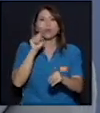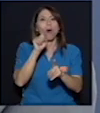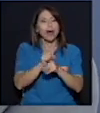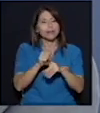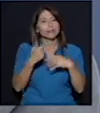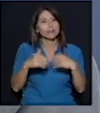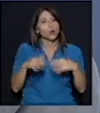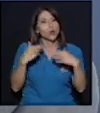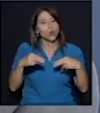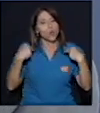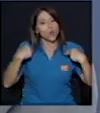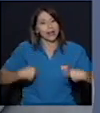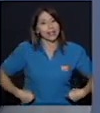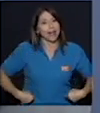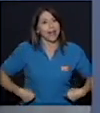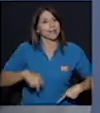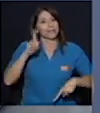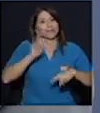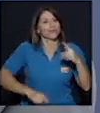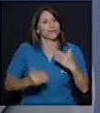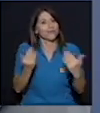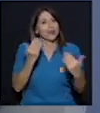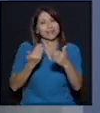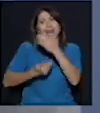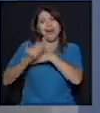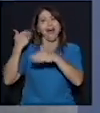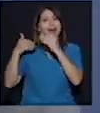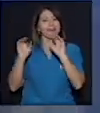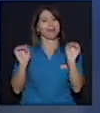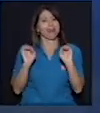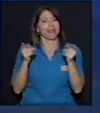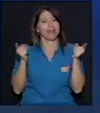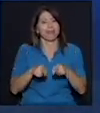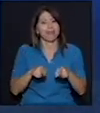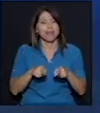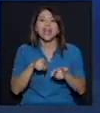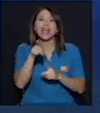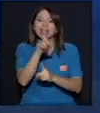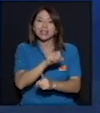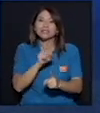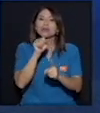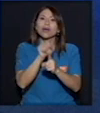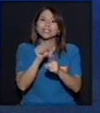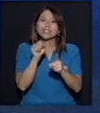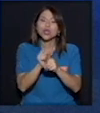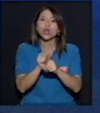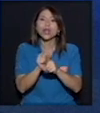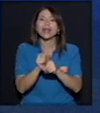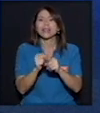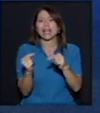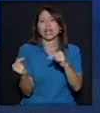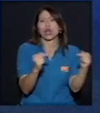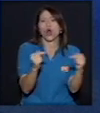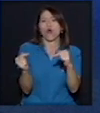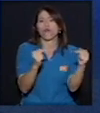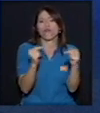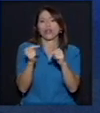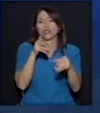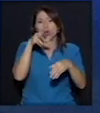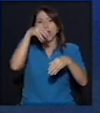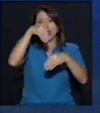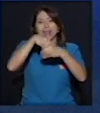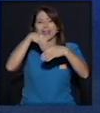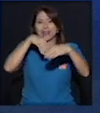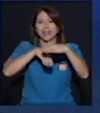humanitaria sin precedente. Básicamente es la situación del conflicto interno en Siria. Ahorita